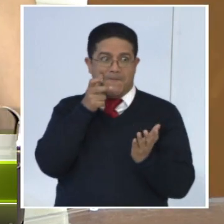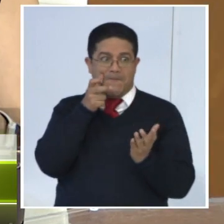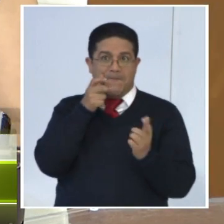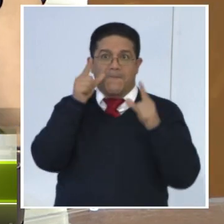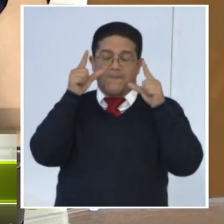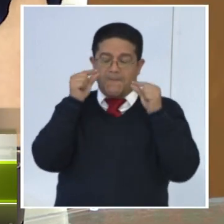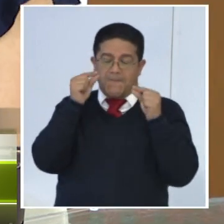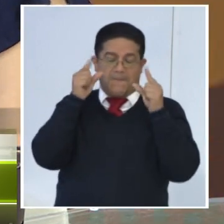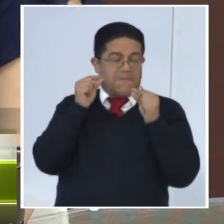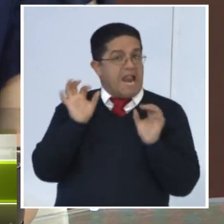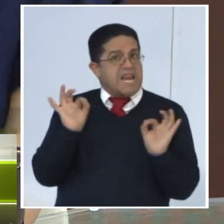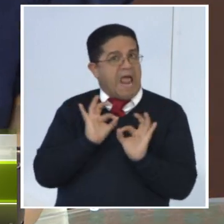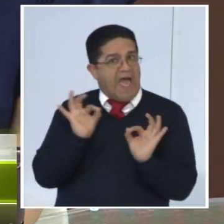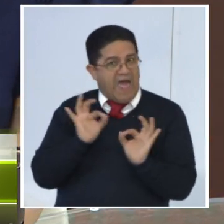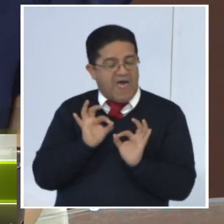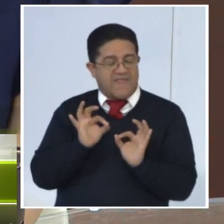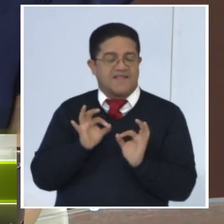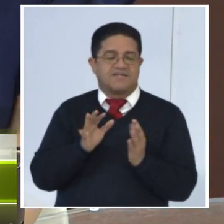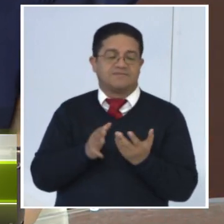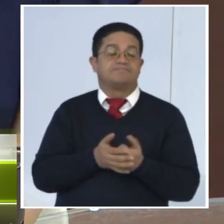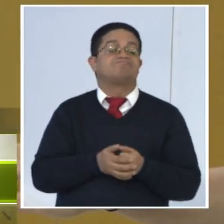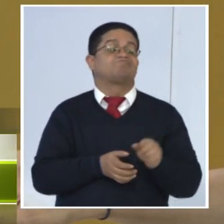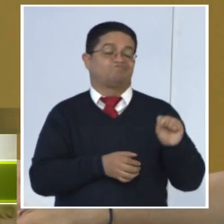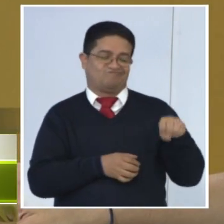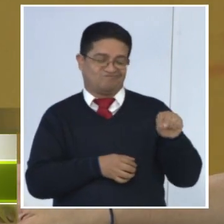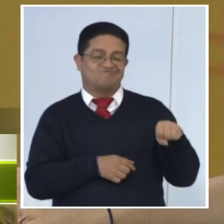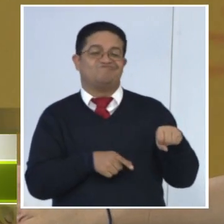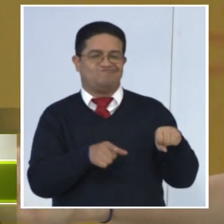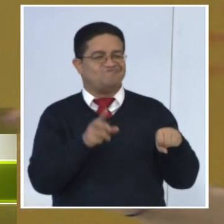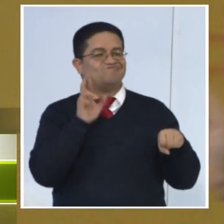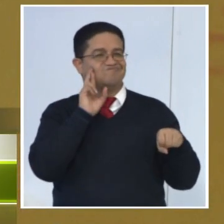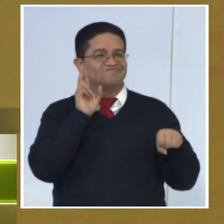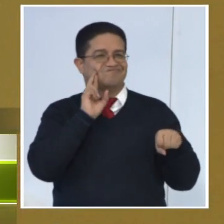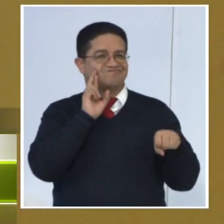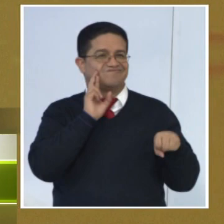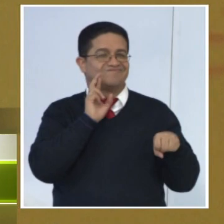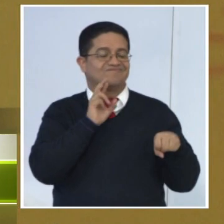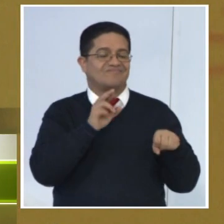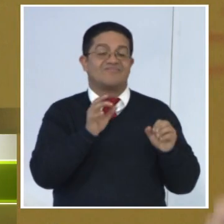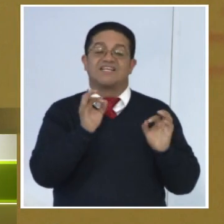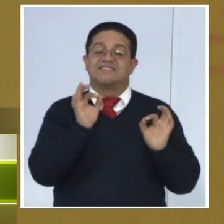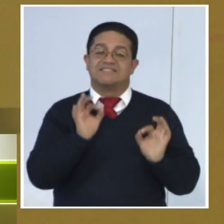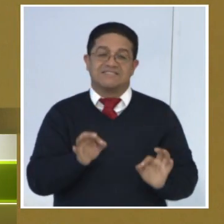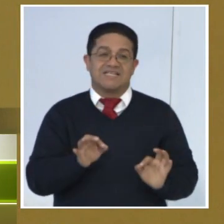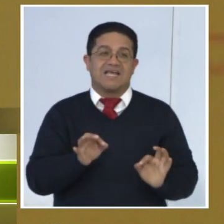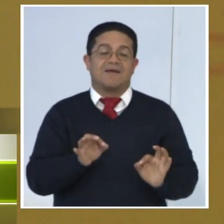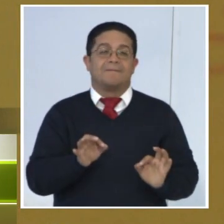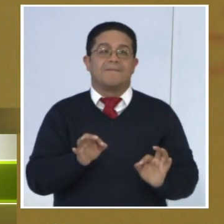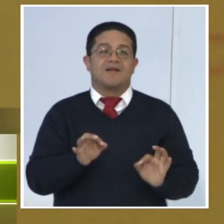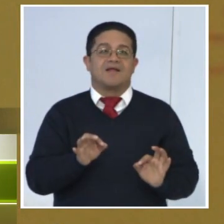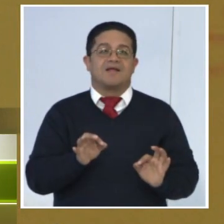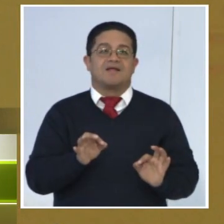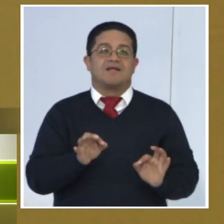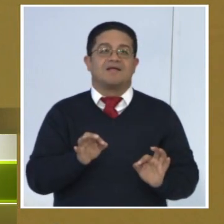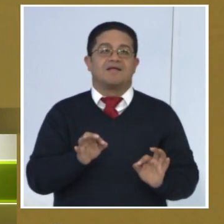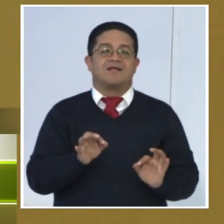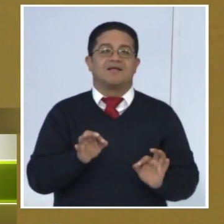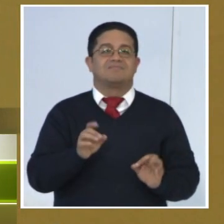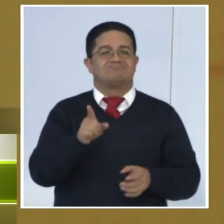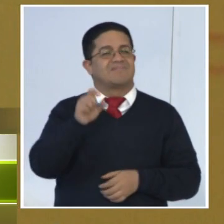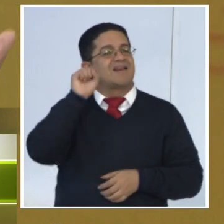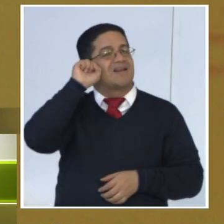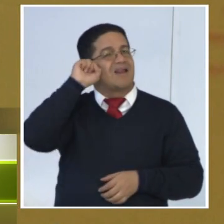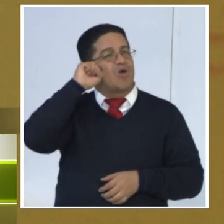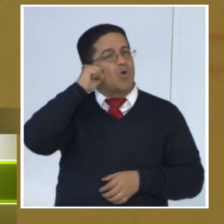la vista en ese momento, ¿no? Sí, tal cual. Siempre también hemos recordado la